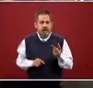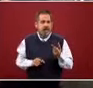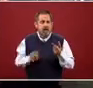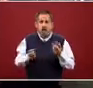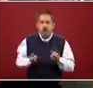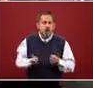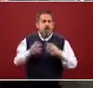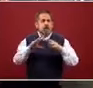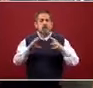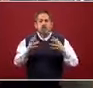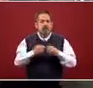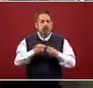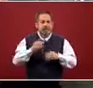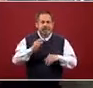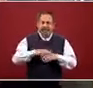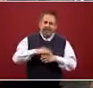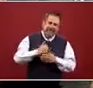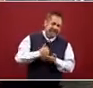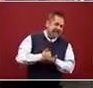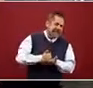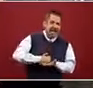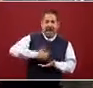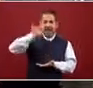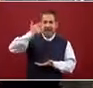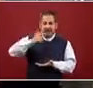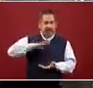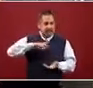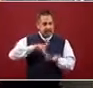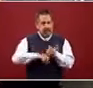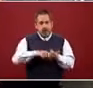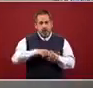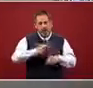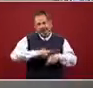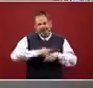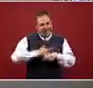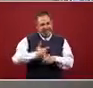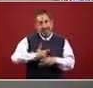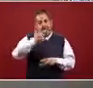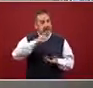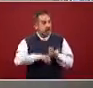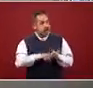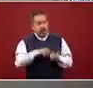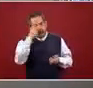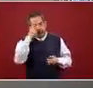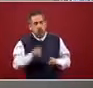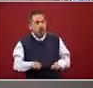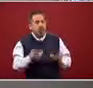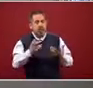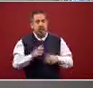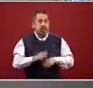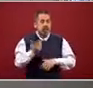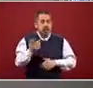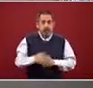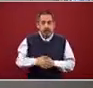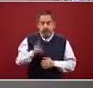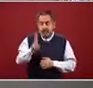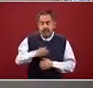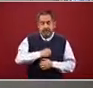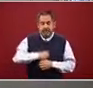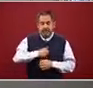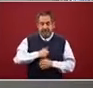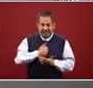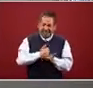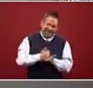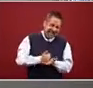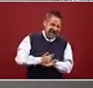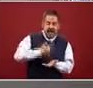¿cuántos casos graves tienen registrados actualmente ustedes? Porque desafortunadamente los